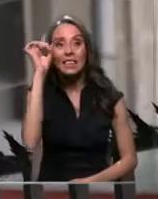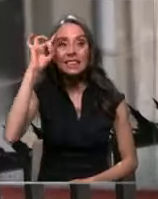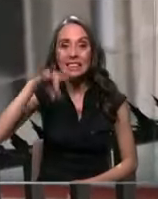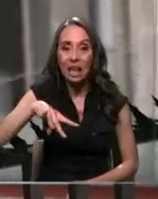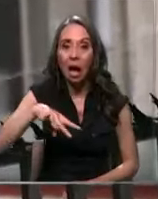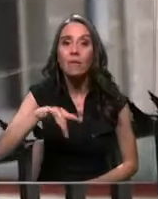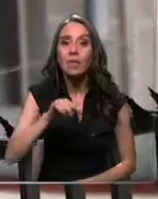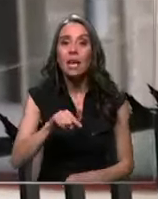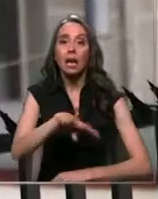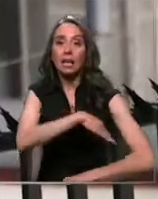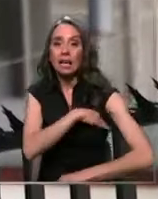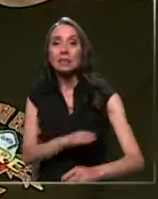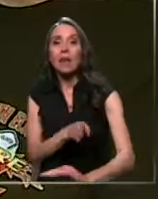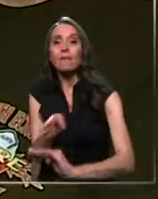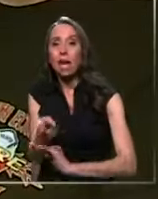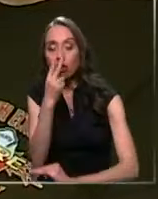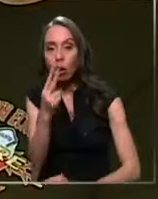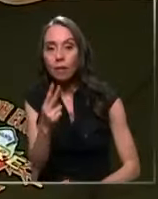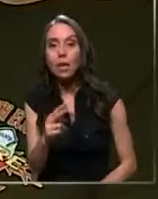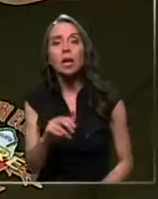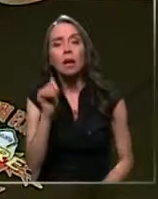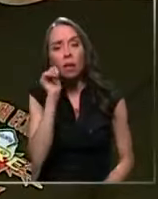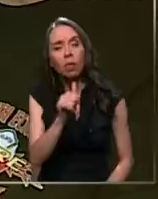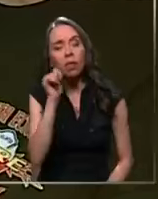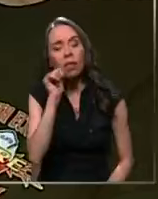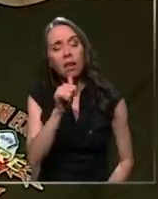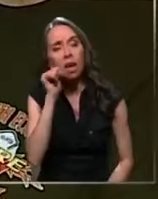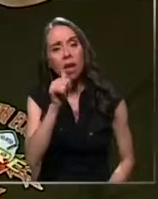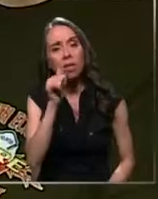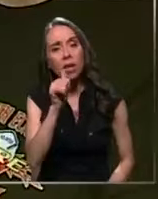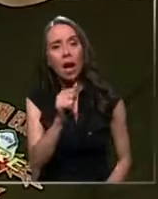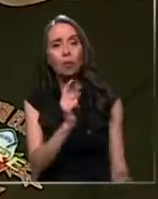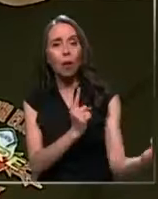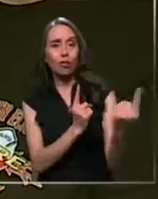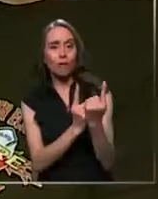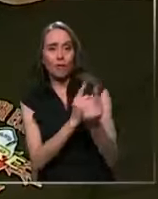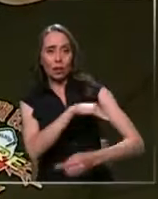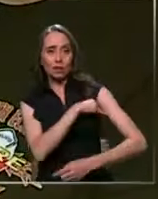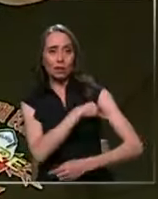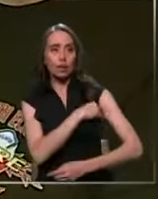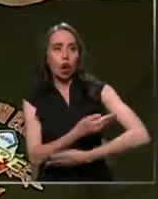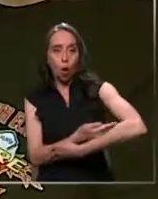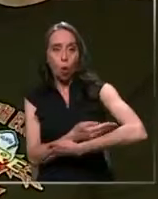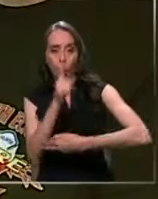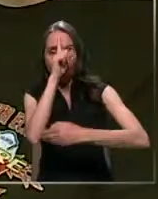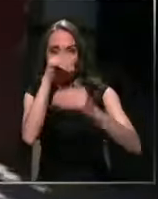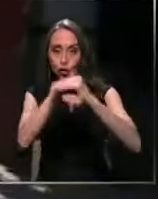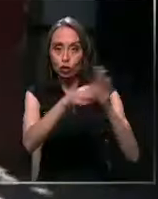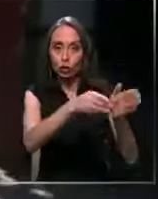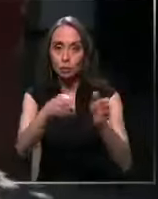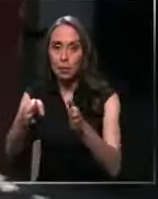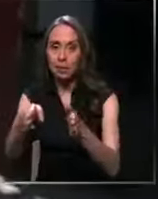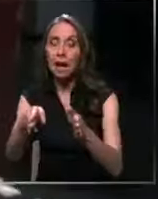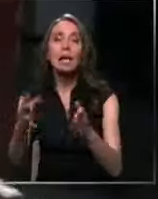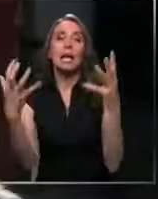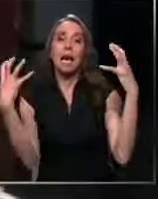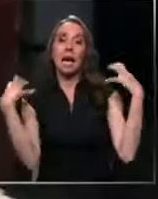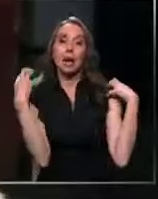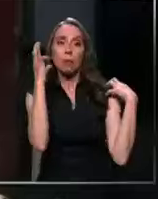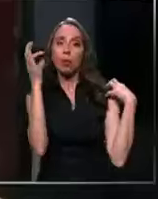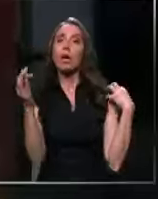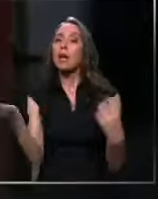enterados de esta visita. Pasaron los días y donde él estaba internado, la que estaba a cargo de